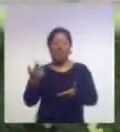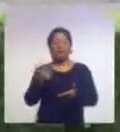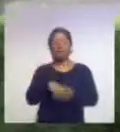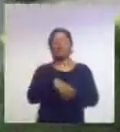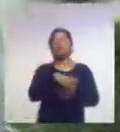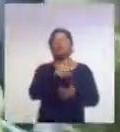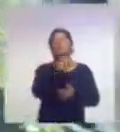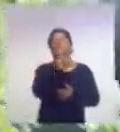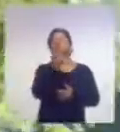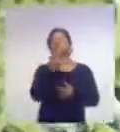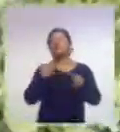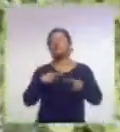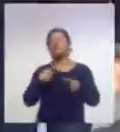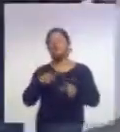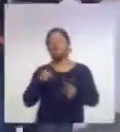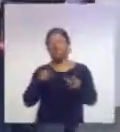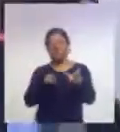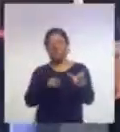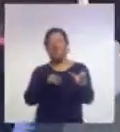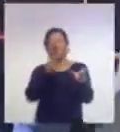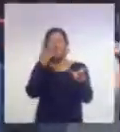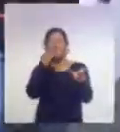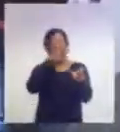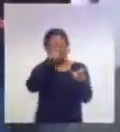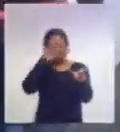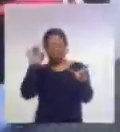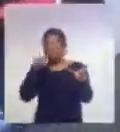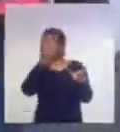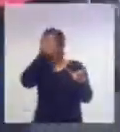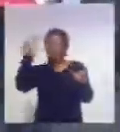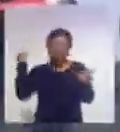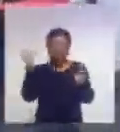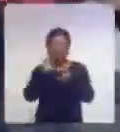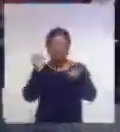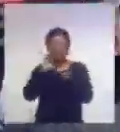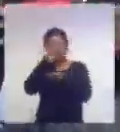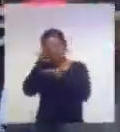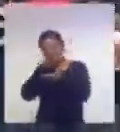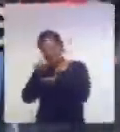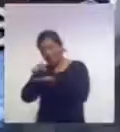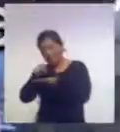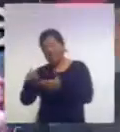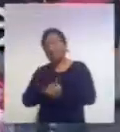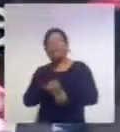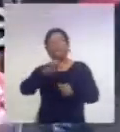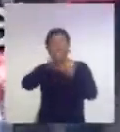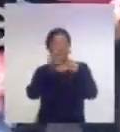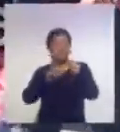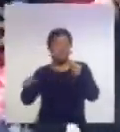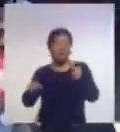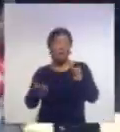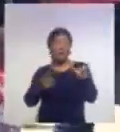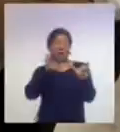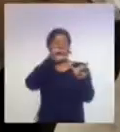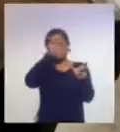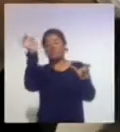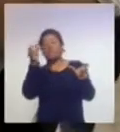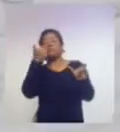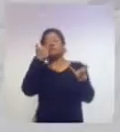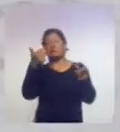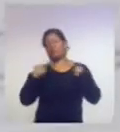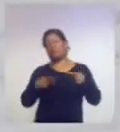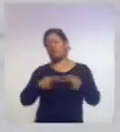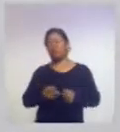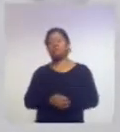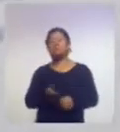años y más no sabían leer ni escribir, mientras que a nivel nacional la proporción es de 6 de cada 100 habitantes. Por lo anterior, el